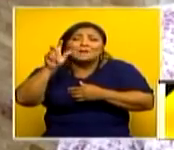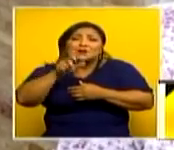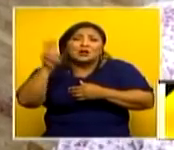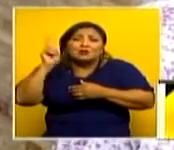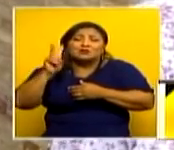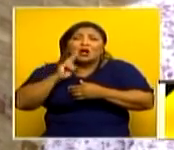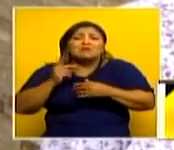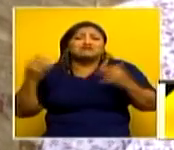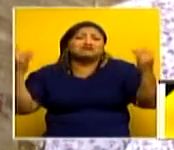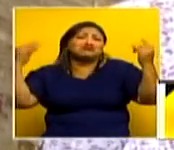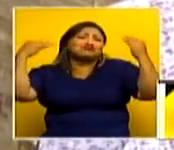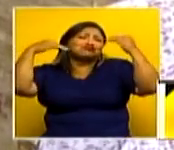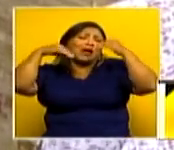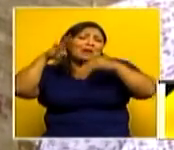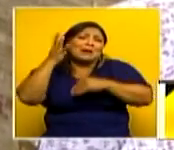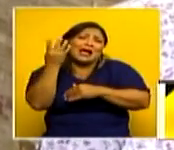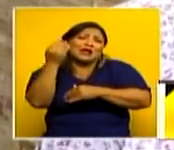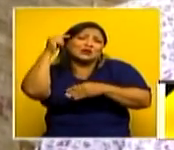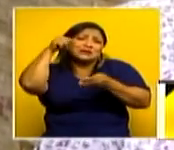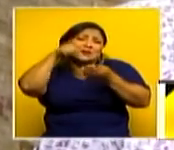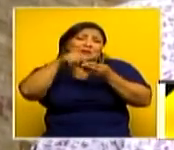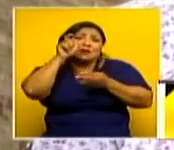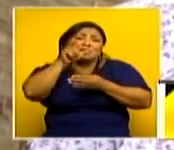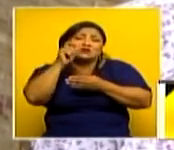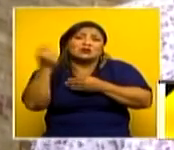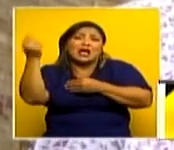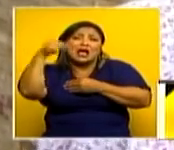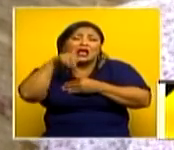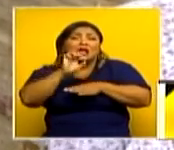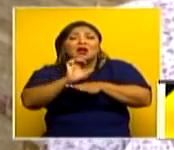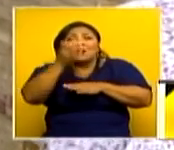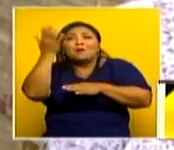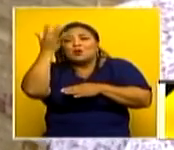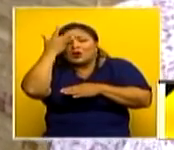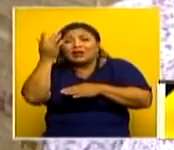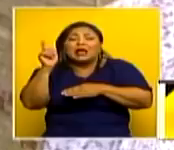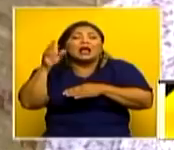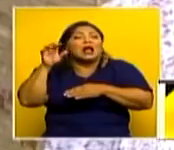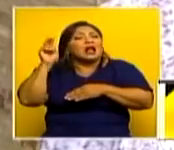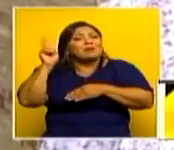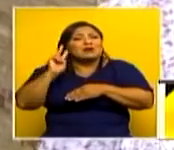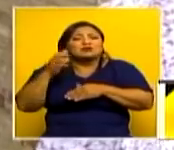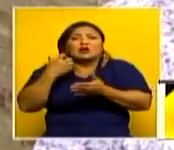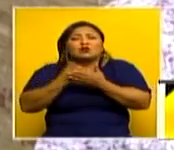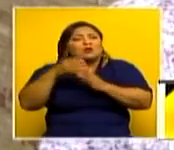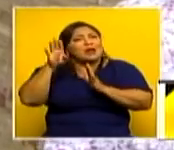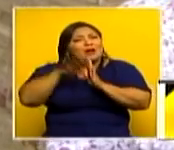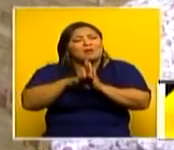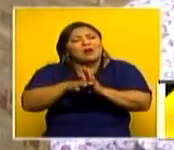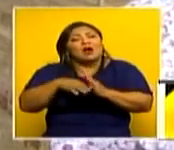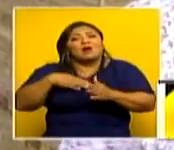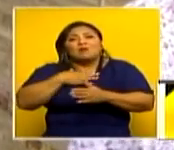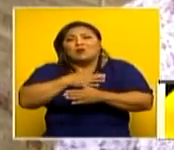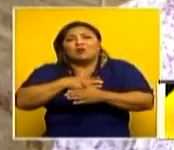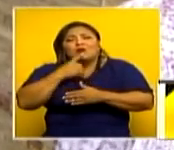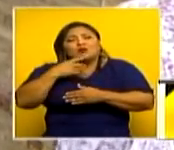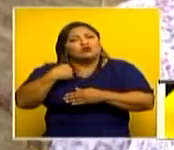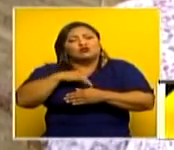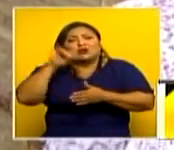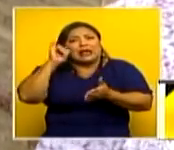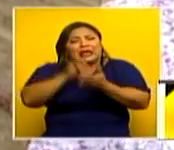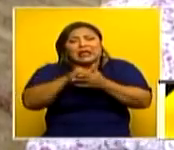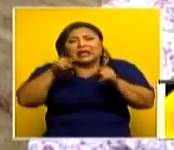sino más de 14.000 venezolanos que ya estamos saliendo por la situación. Claro, esperamos que hayan comprensión de su parte, nosotros no nos va a quedar mucho tiempo